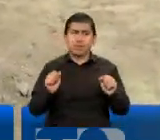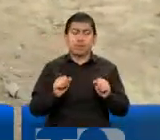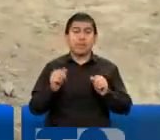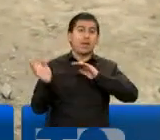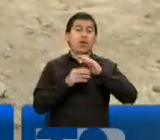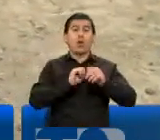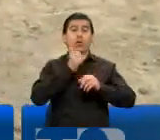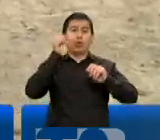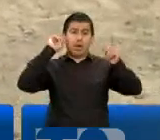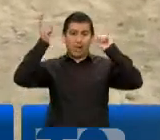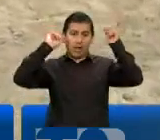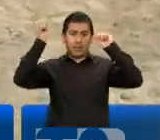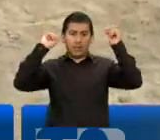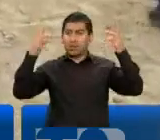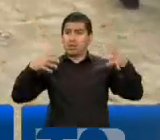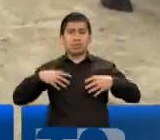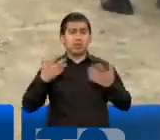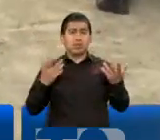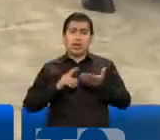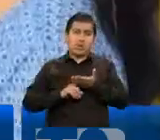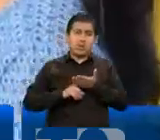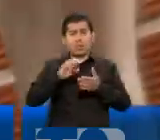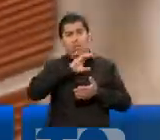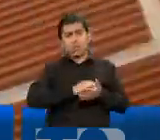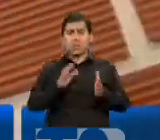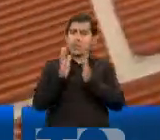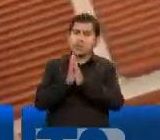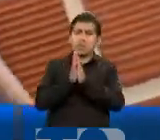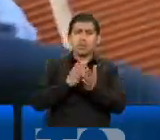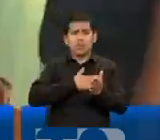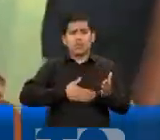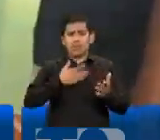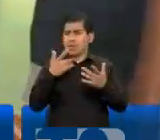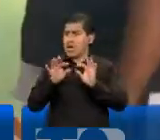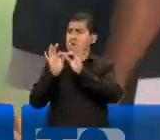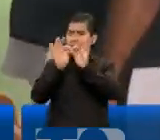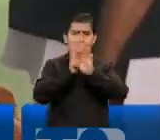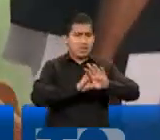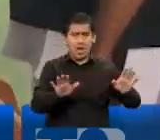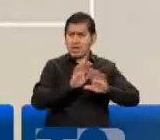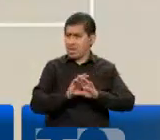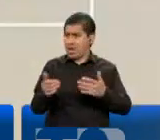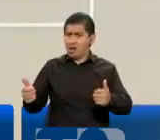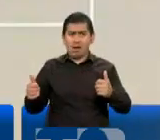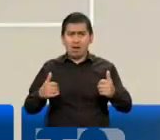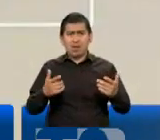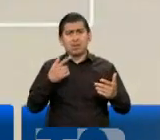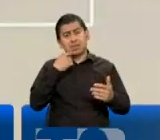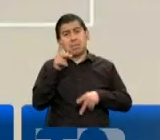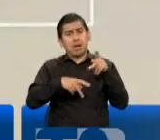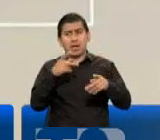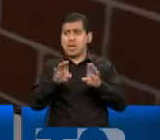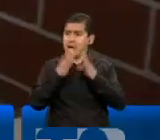autoridades y operadores turísticos mantienen reuniones permanentes y se toman todas las precauciones en torno a la anunciada reapertura